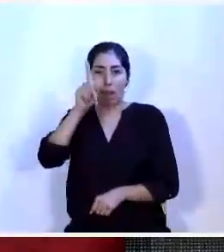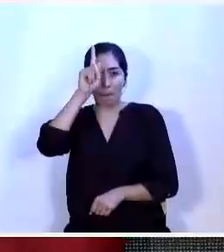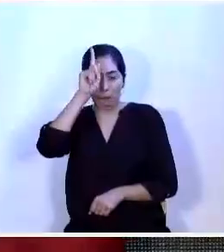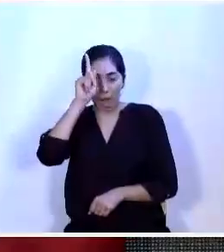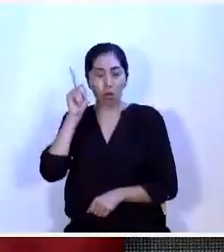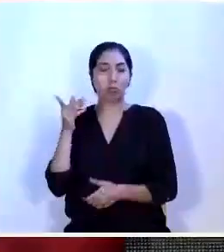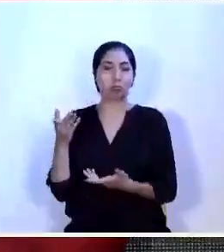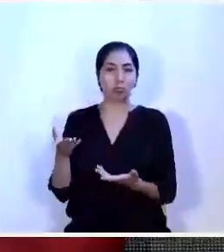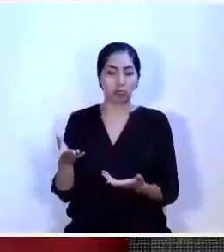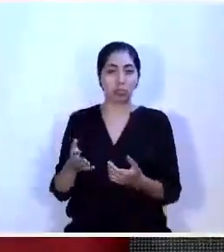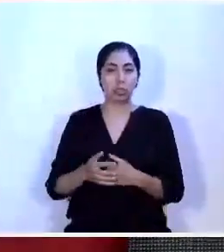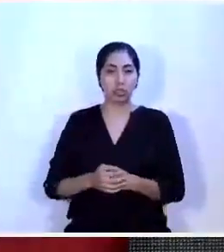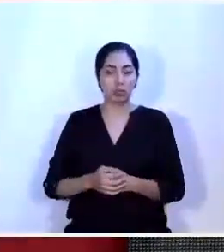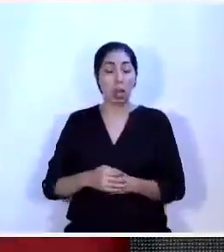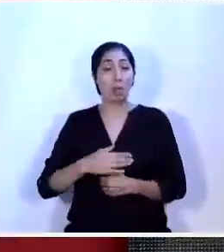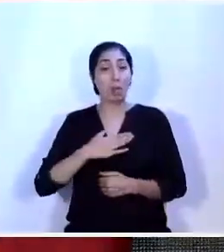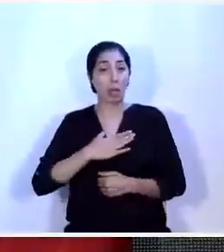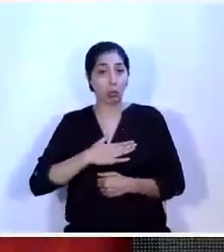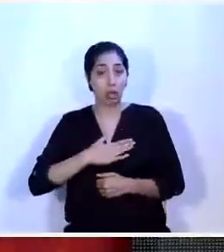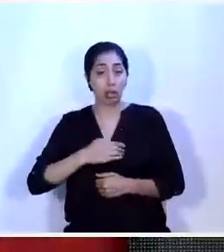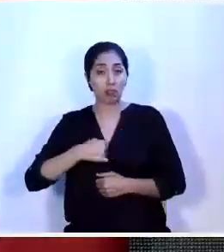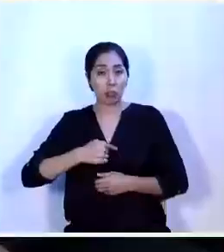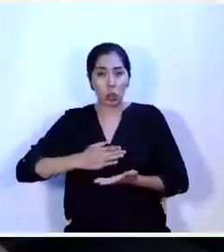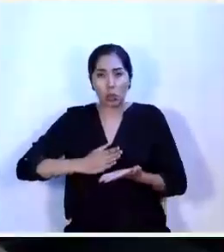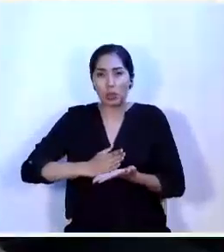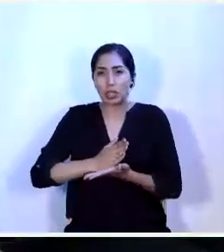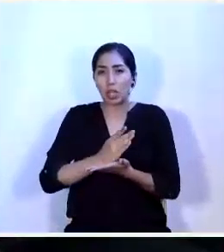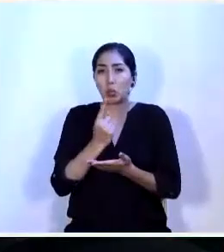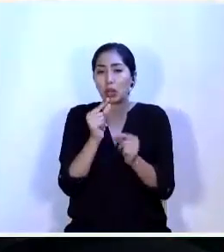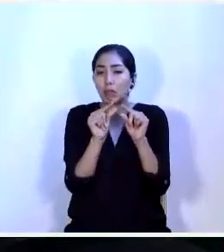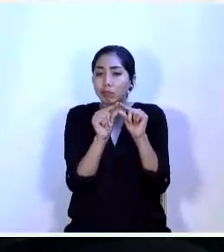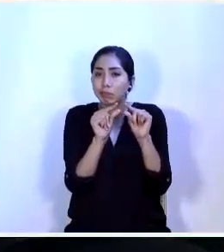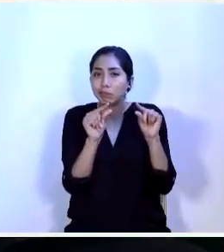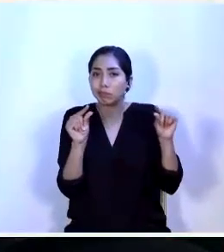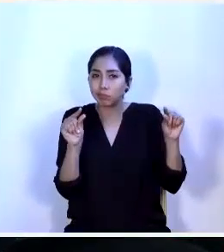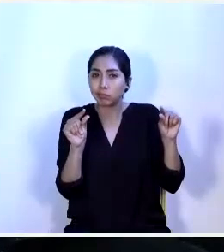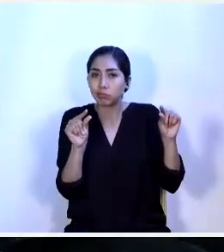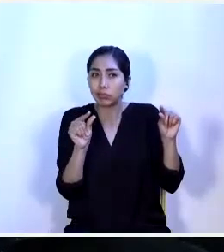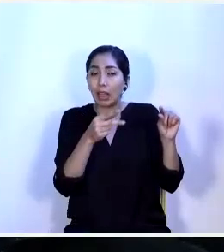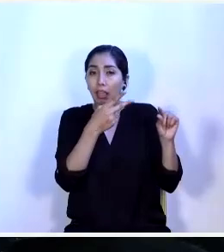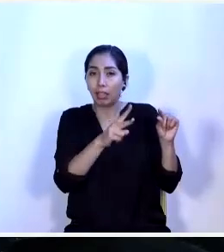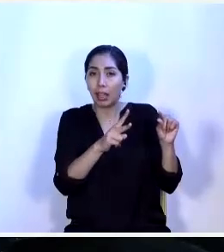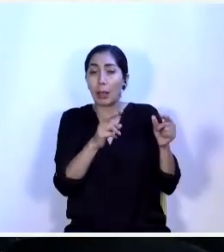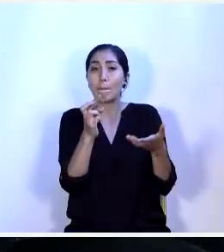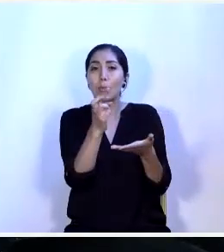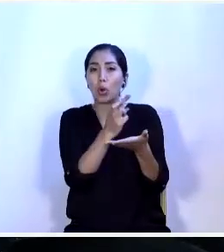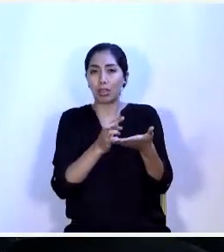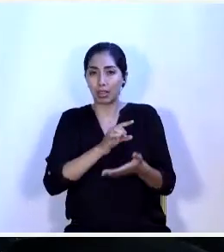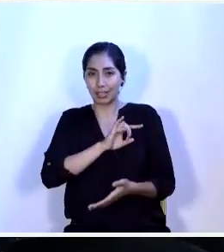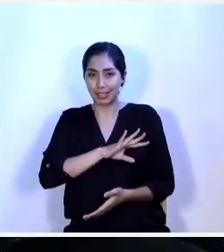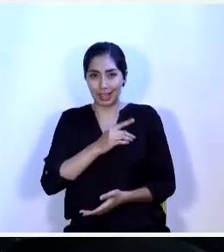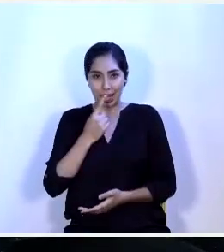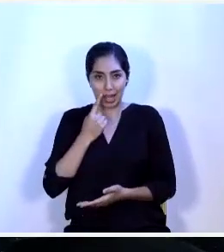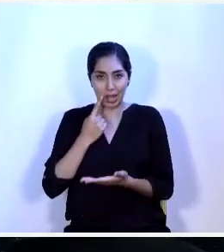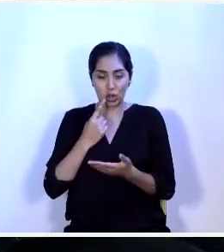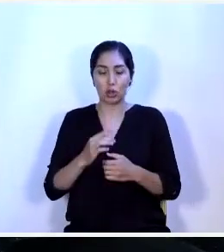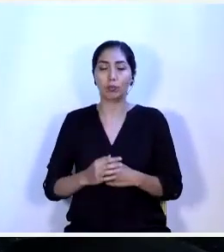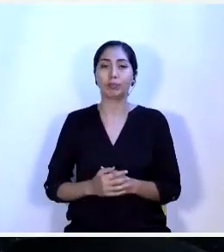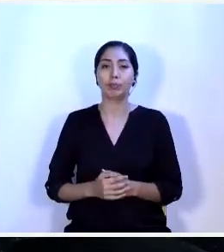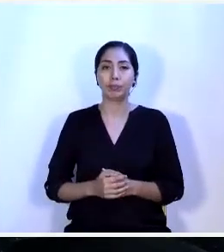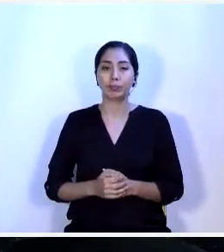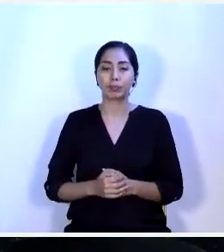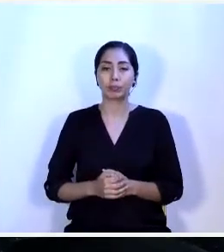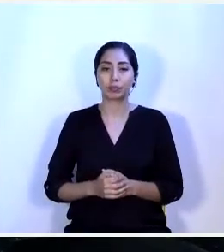me gustaría partir con una cita o una mención a un poeta chileno, con